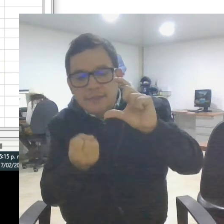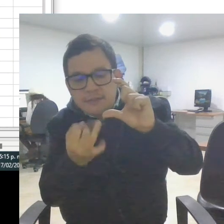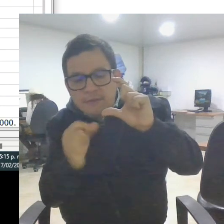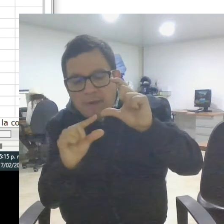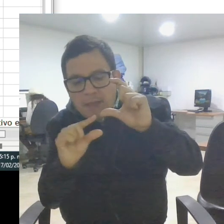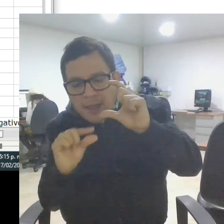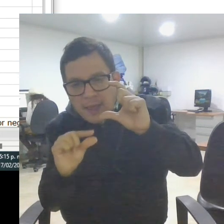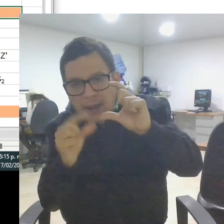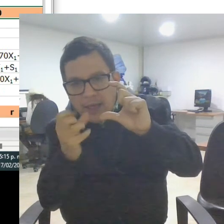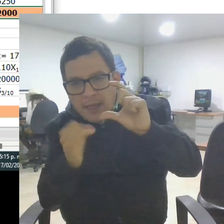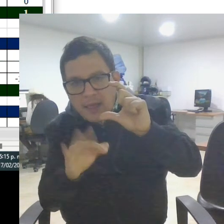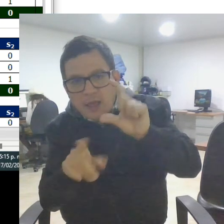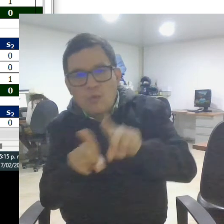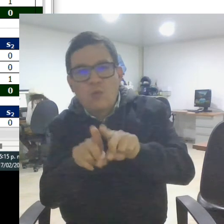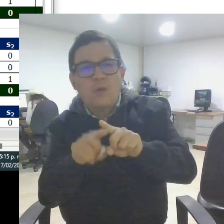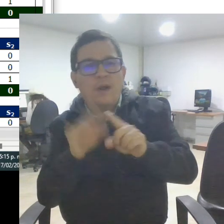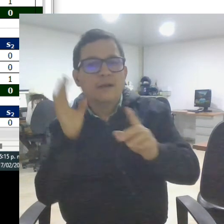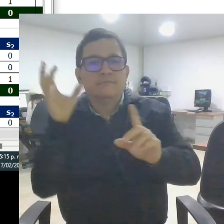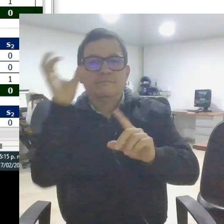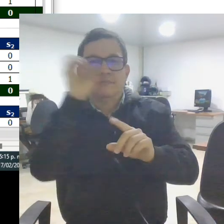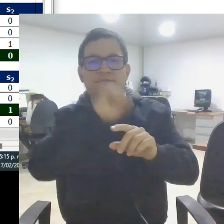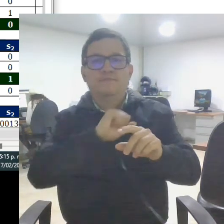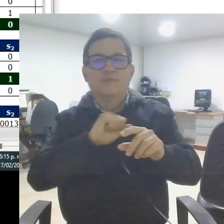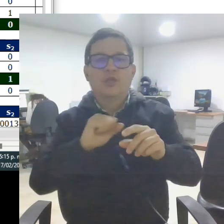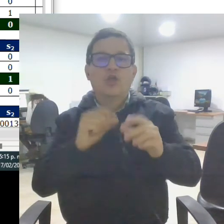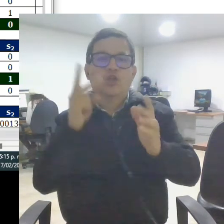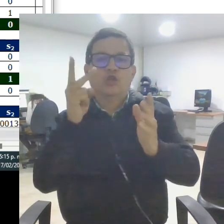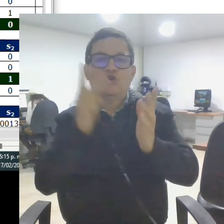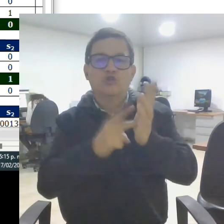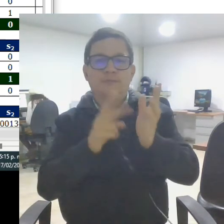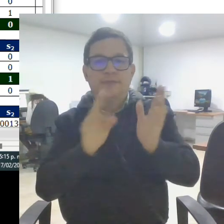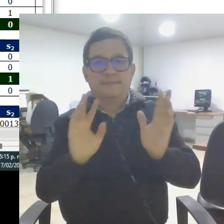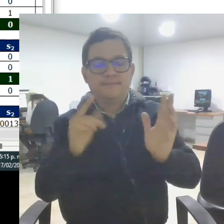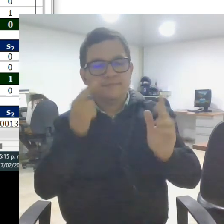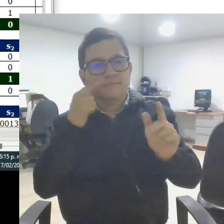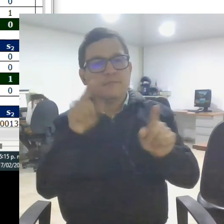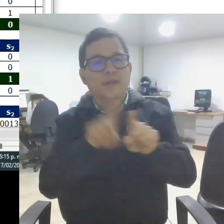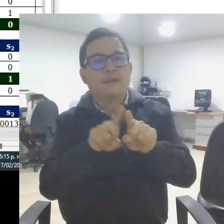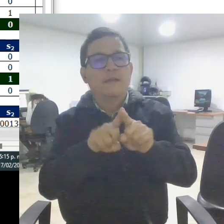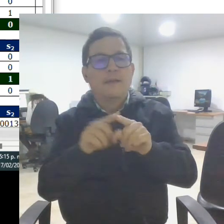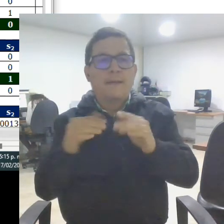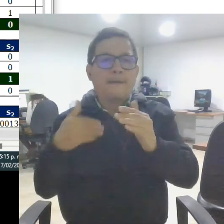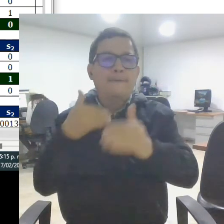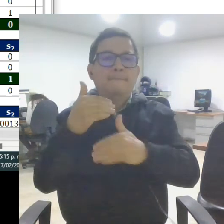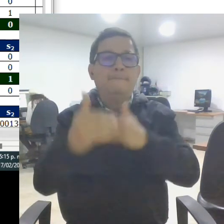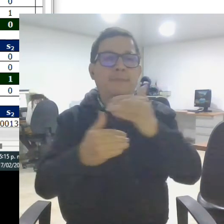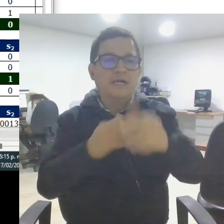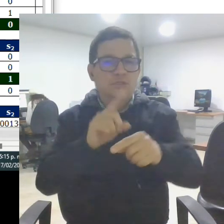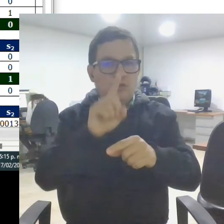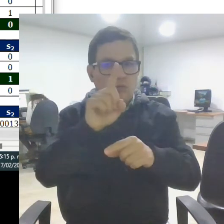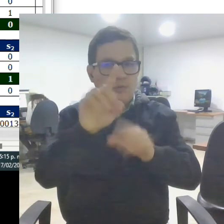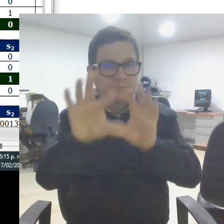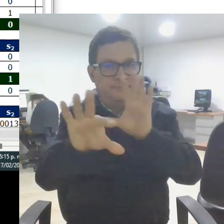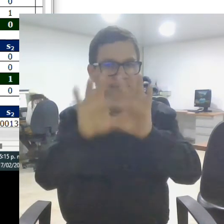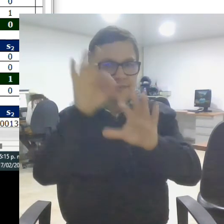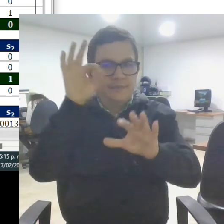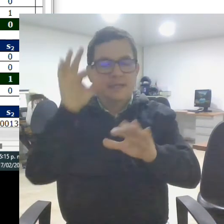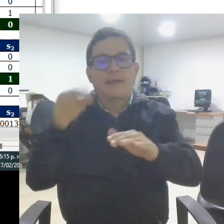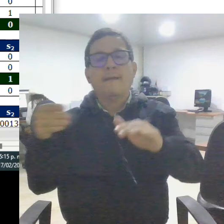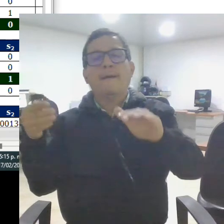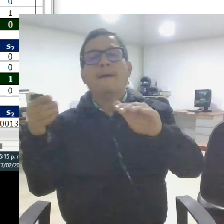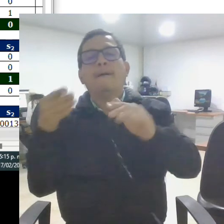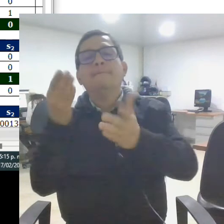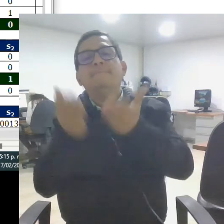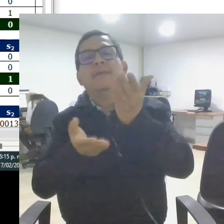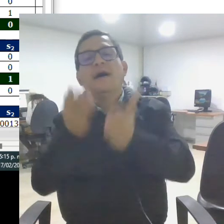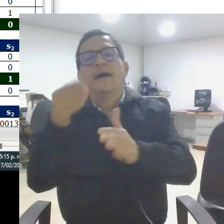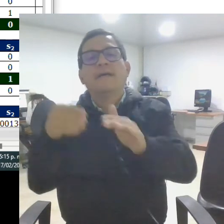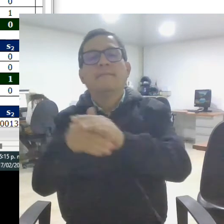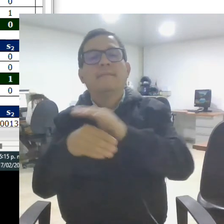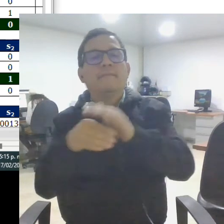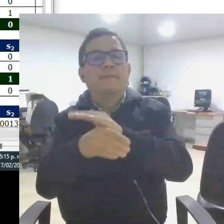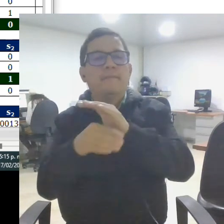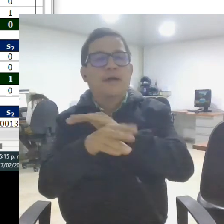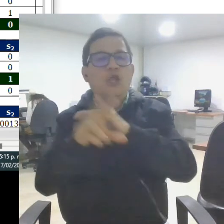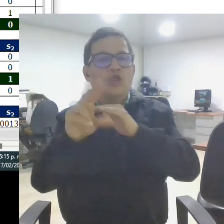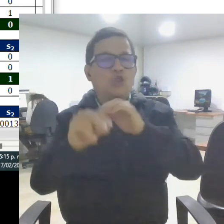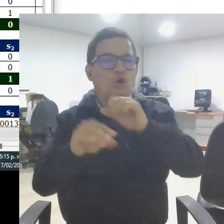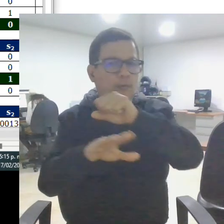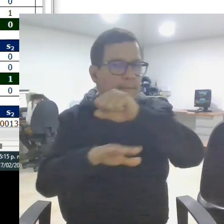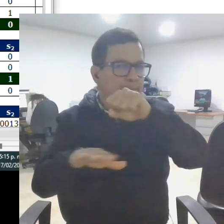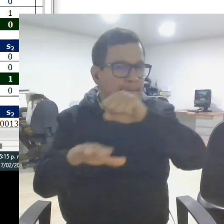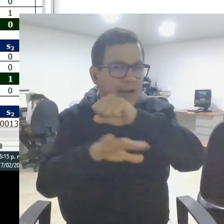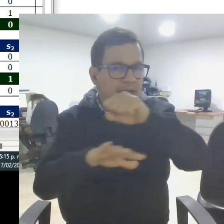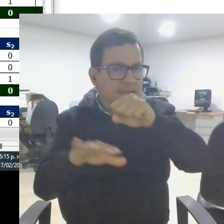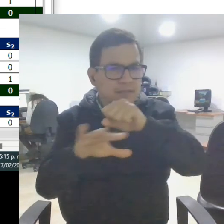2000. Comprobémoslo. Paso 1. Seleccione una variable entrante en las variables actuales no básicas usando la